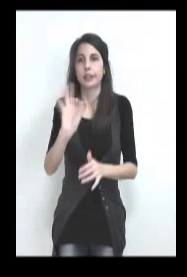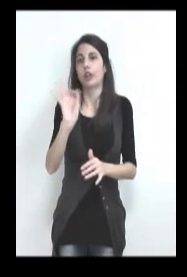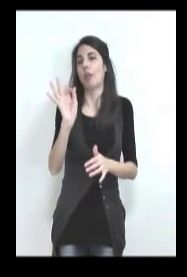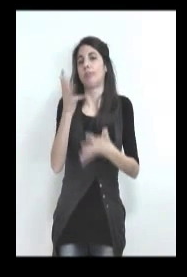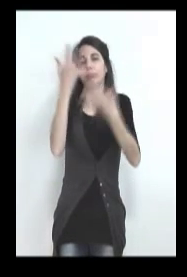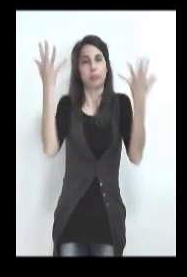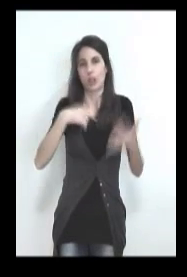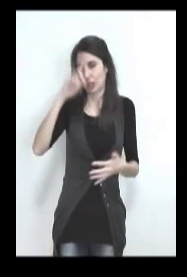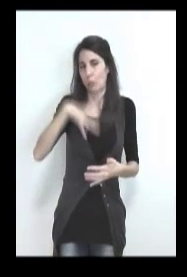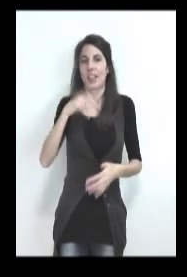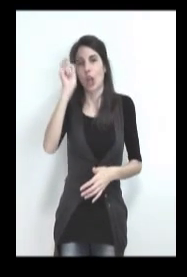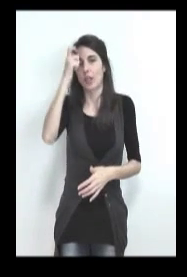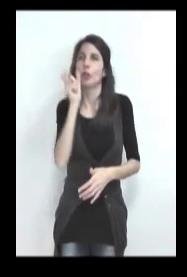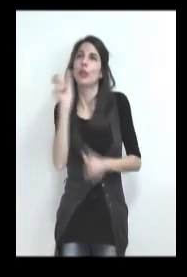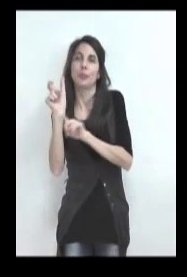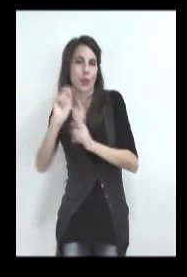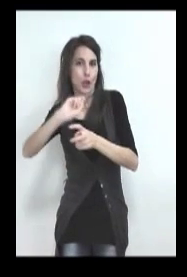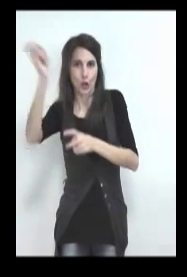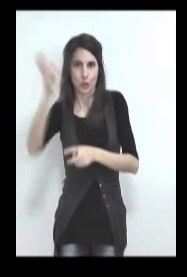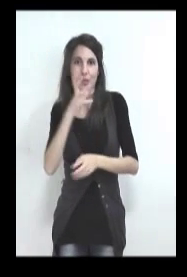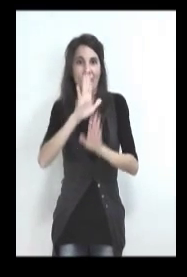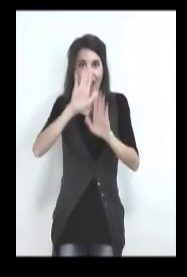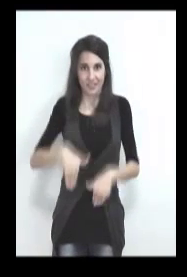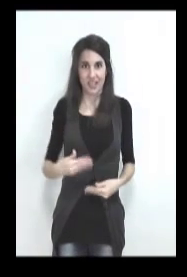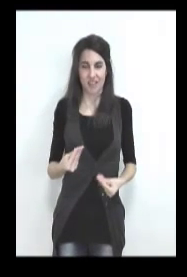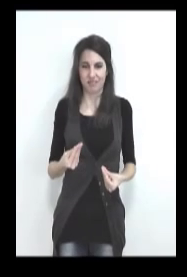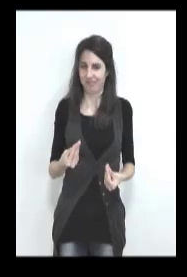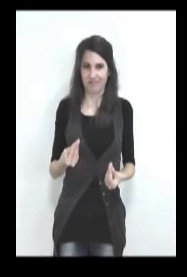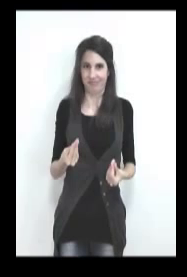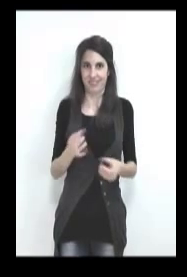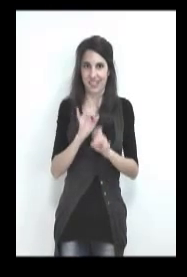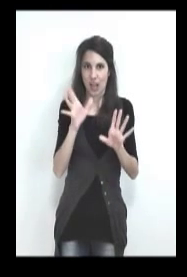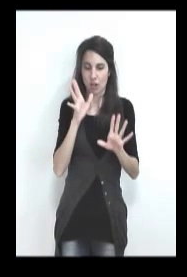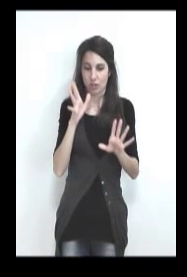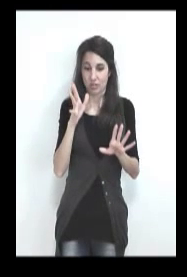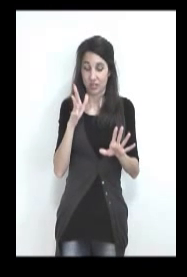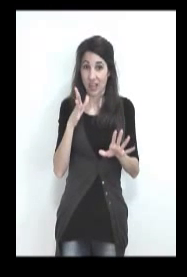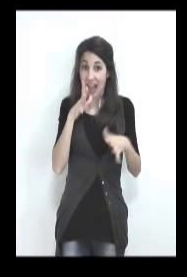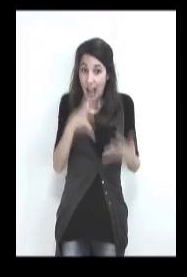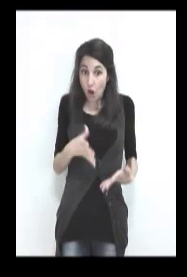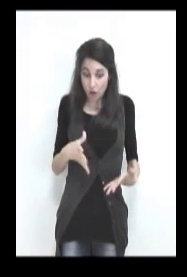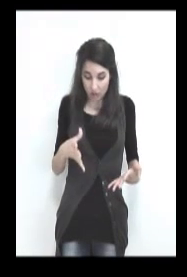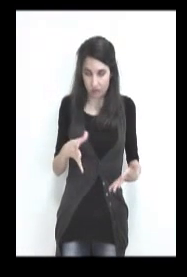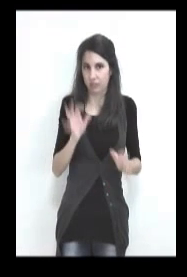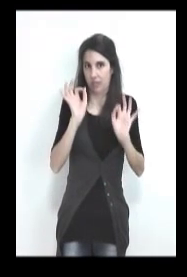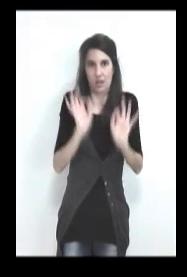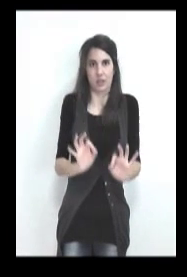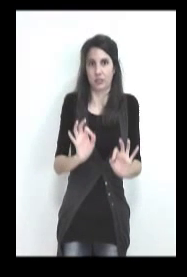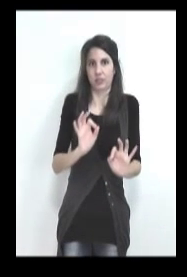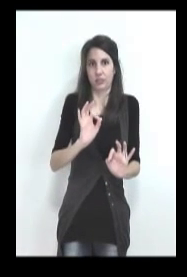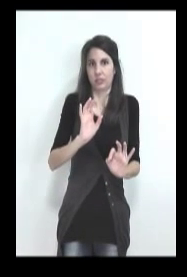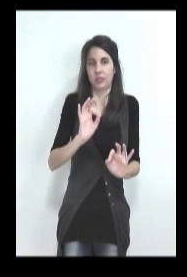cualquier caso, será las consecuencias de lo que se está germinando en este momento, lo que se está plantando en este momento. Quiero decir que